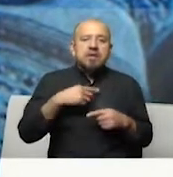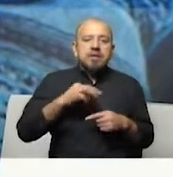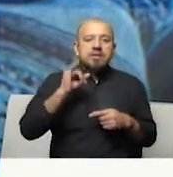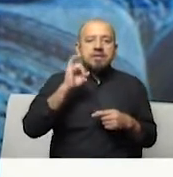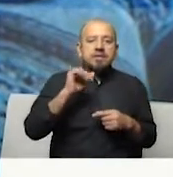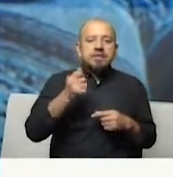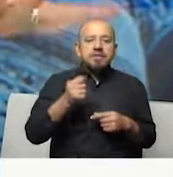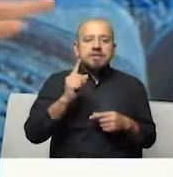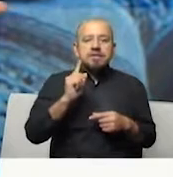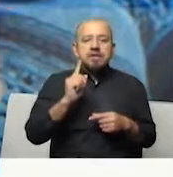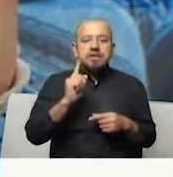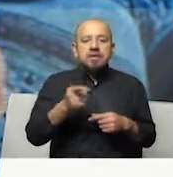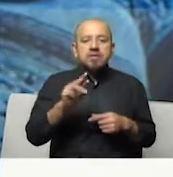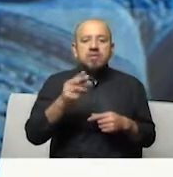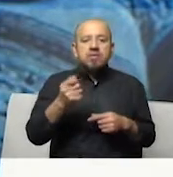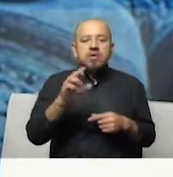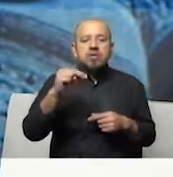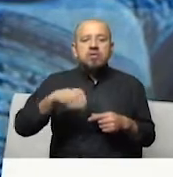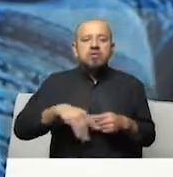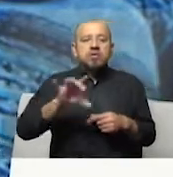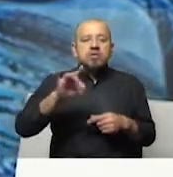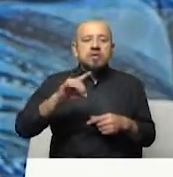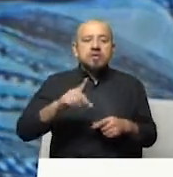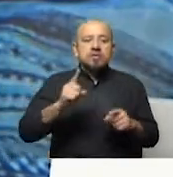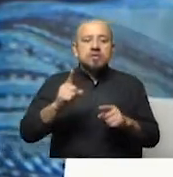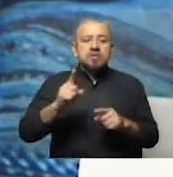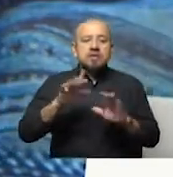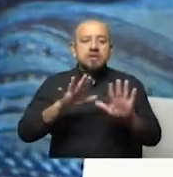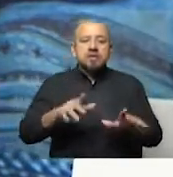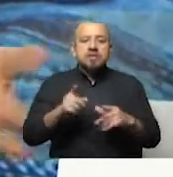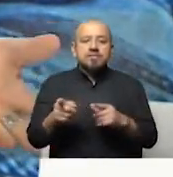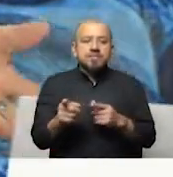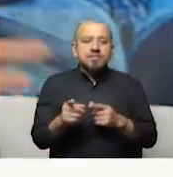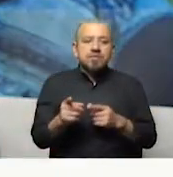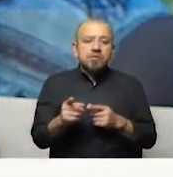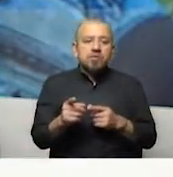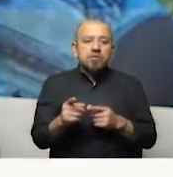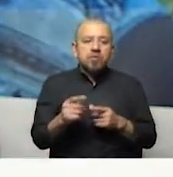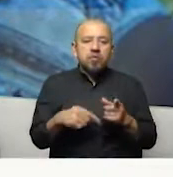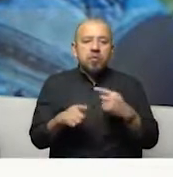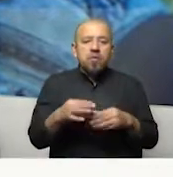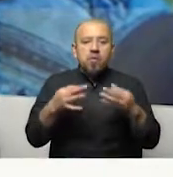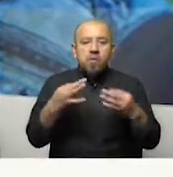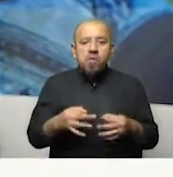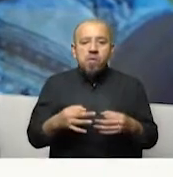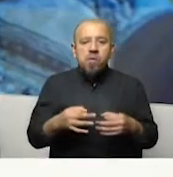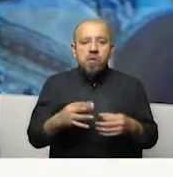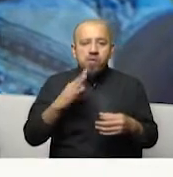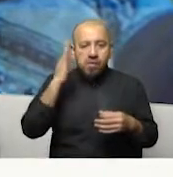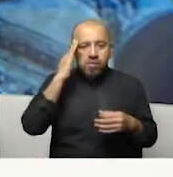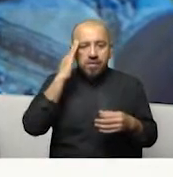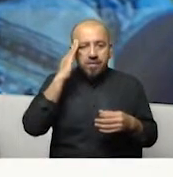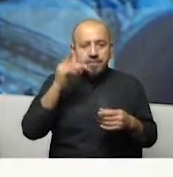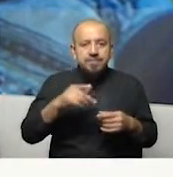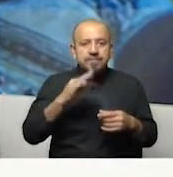1510 que ahí atiendo yo bueno bajo mandato de marion y no sé si que la verdad les digo yo sabía del